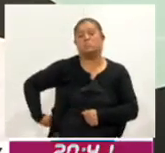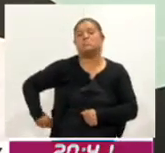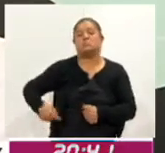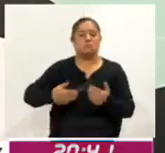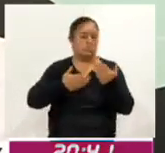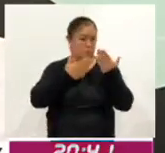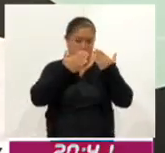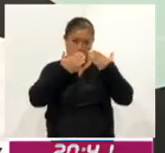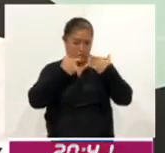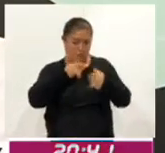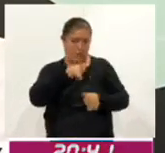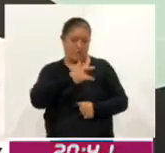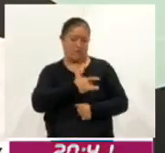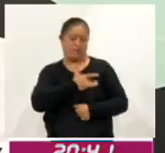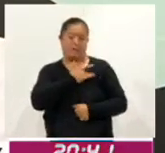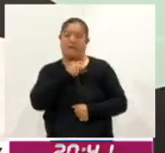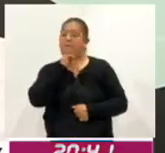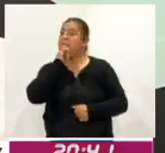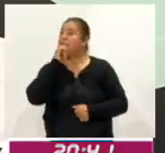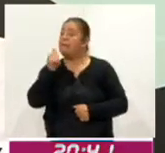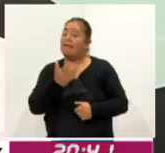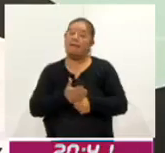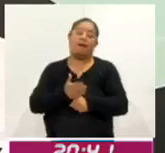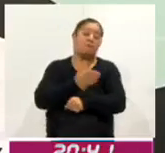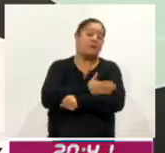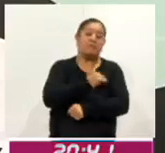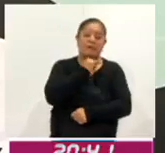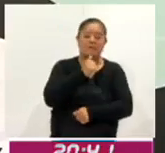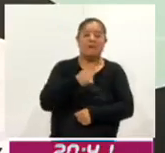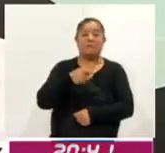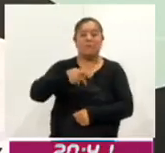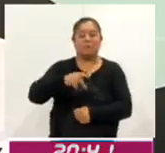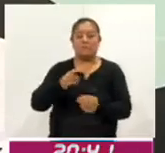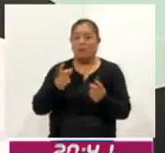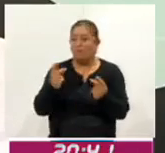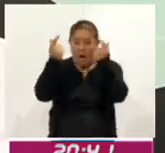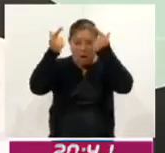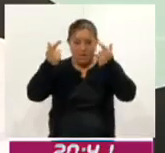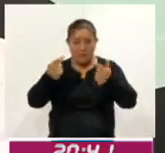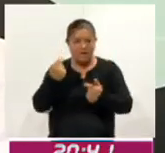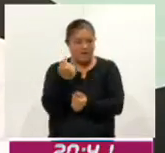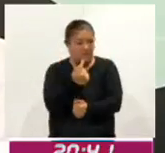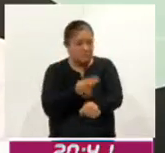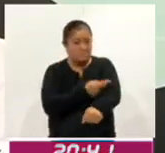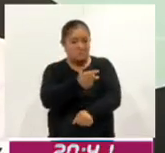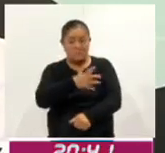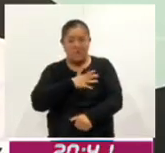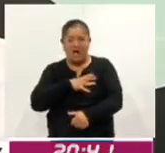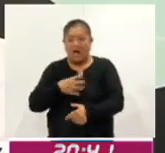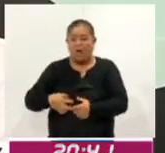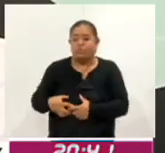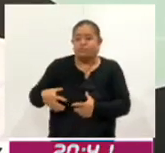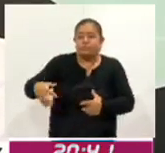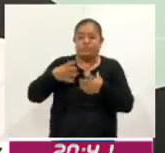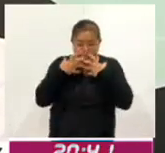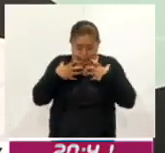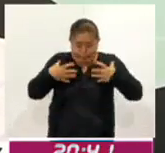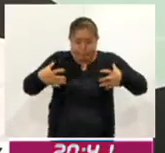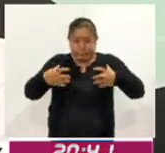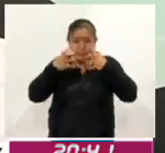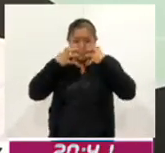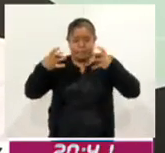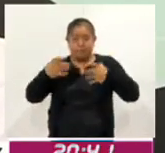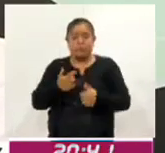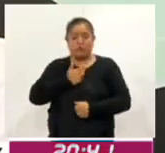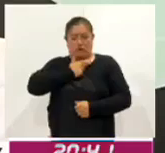no han tenido una sintomatología previamente y de un momento a otro debutan con un cuadro agudo, con mucha hinchazón, con orina con mucha